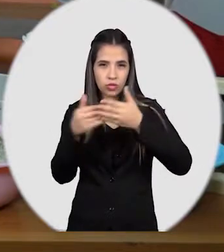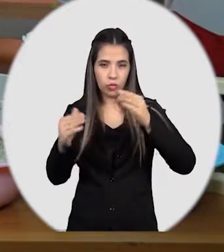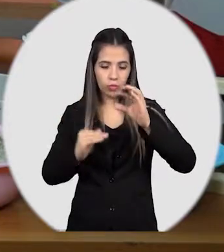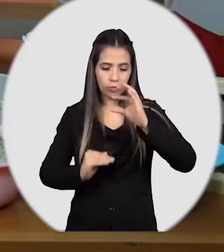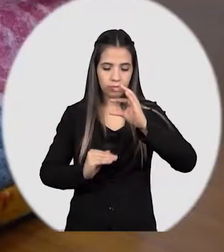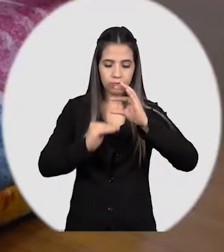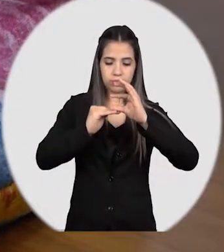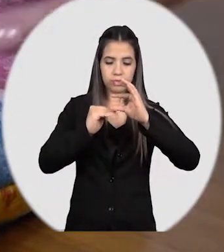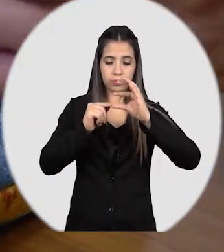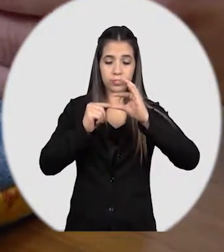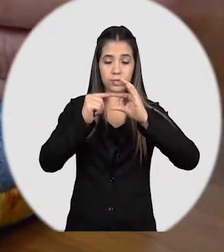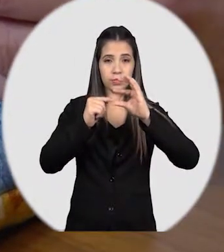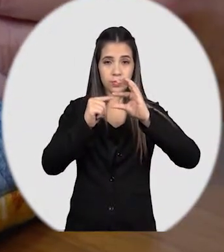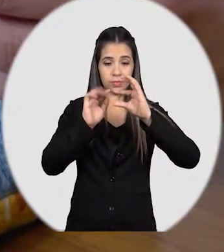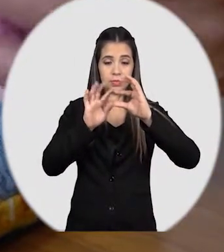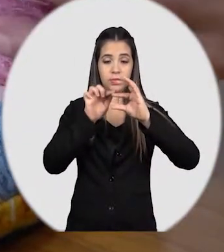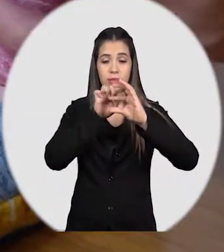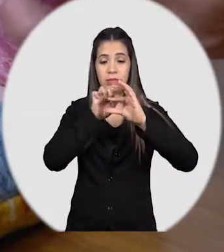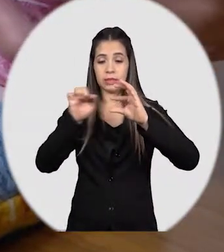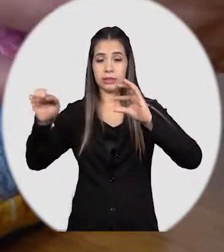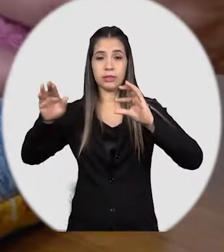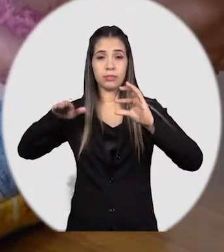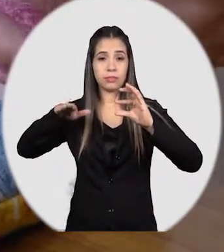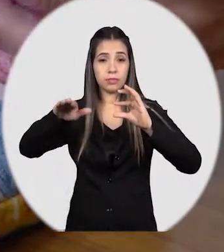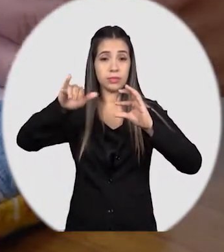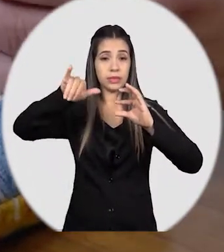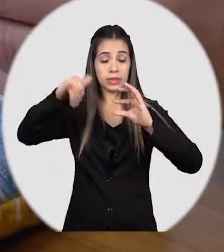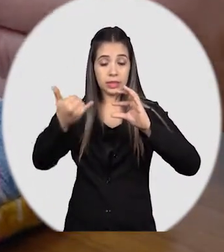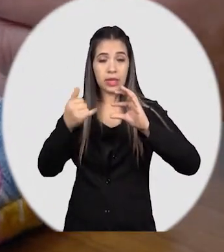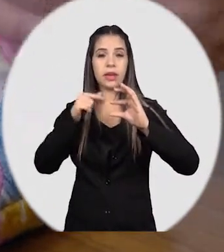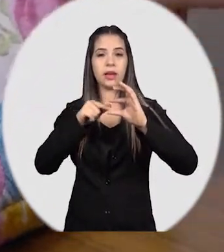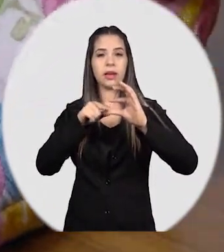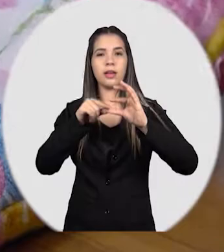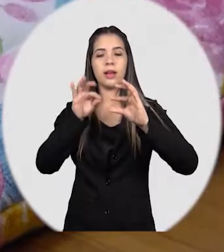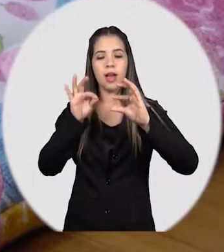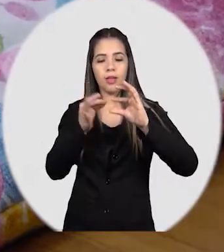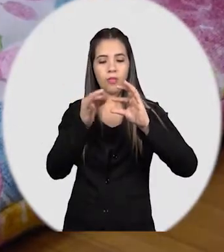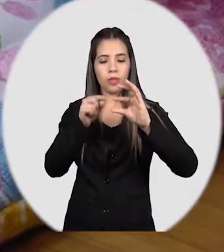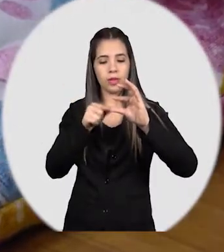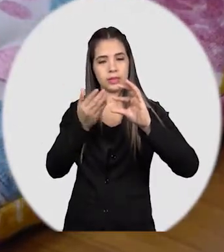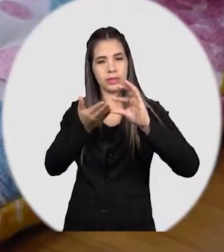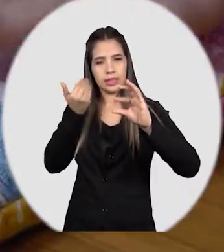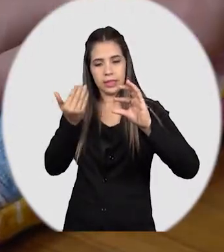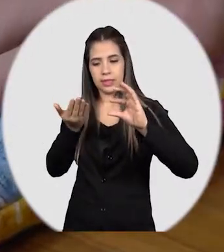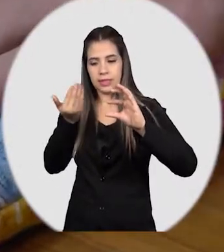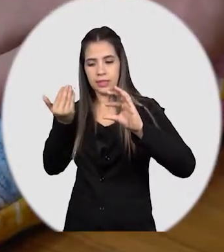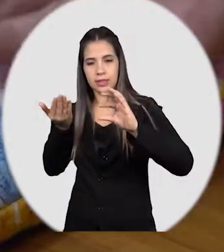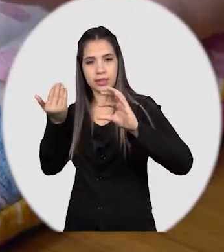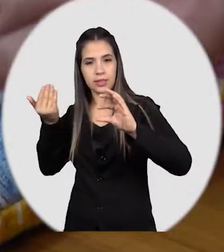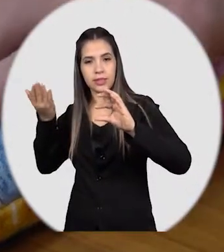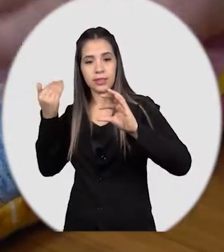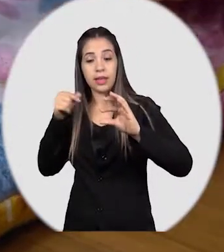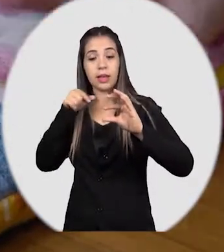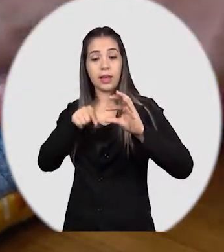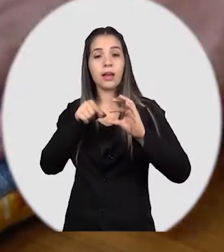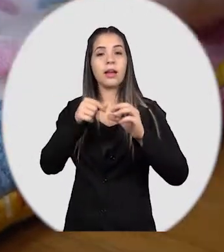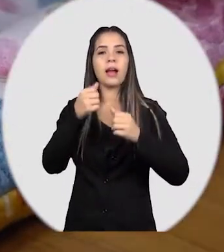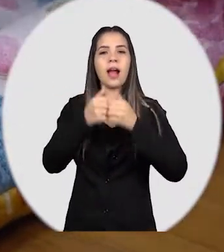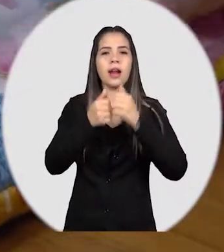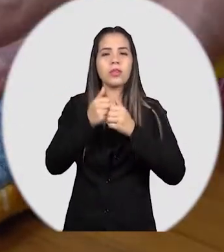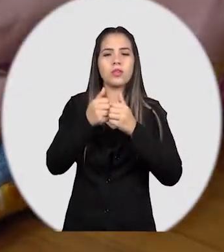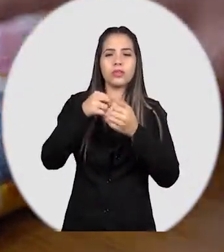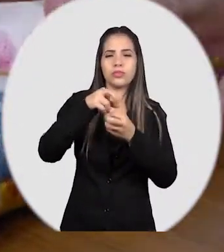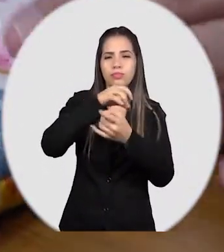de espacio. Esto, una vez que sacamos los alfileres y se esparce las hierbas y semillas, abarca